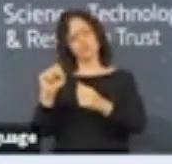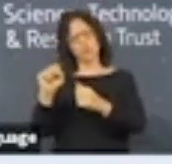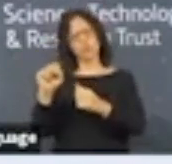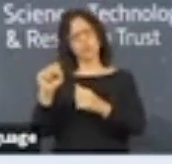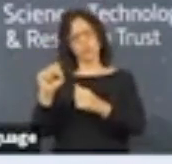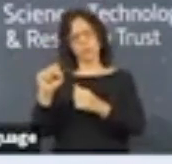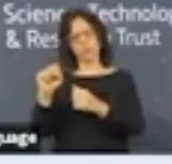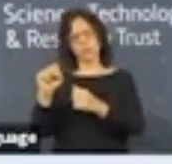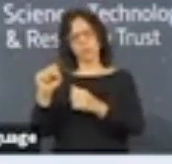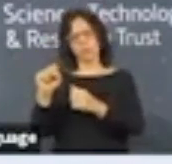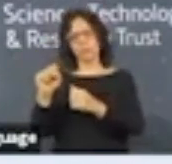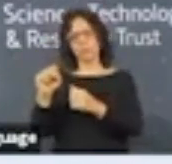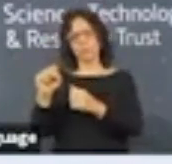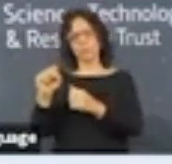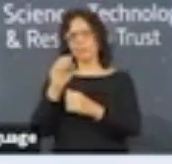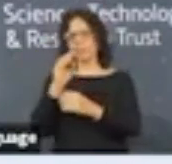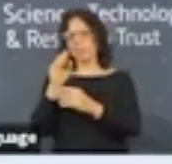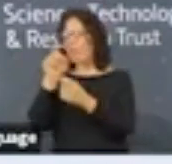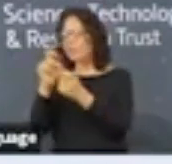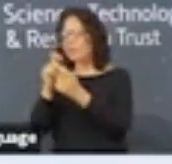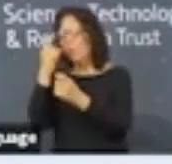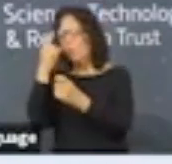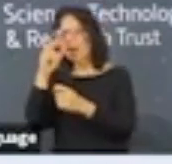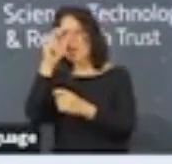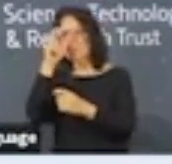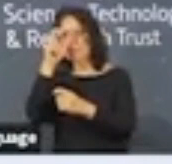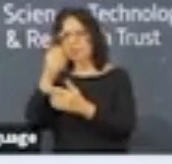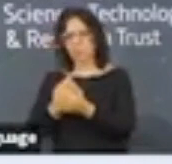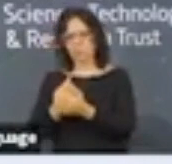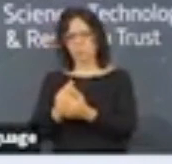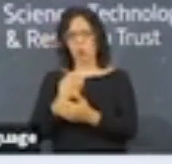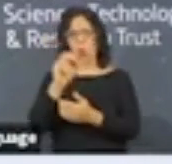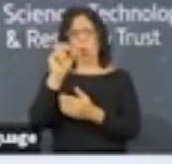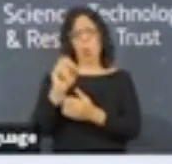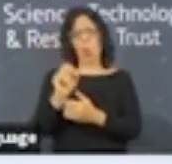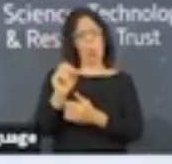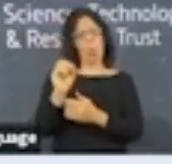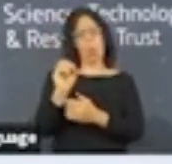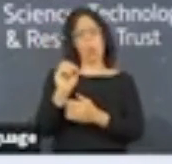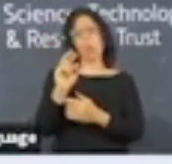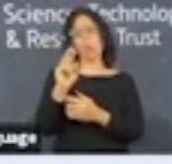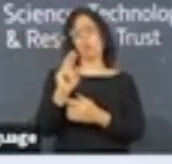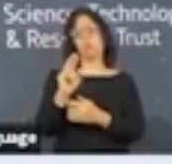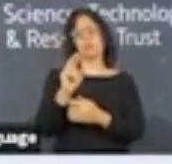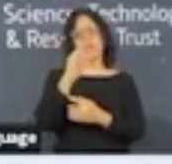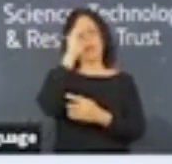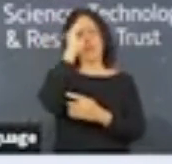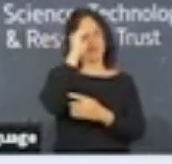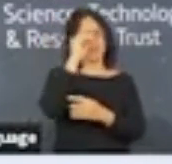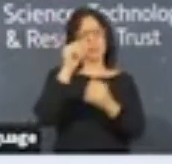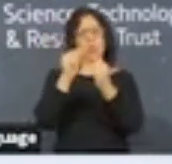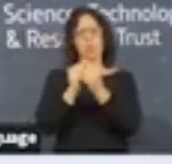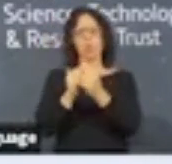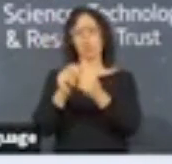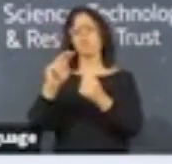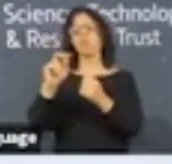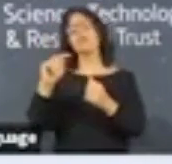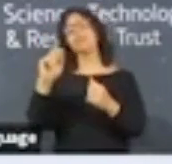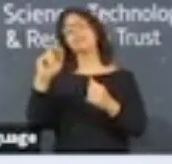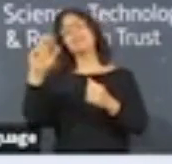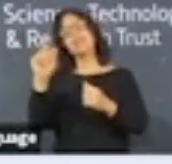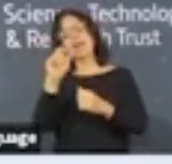insectos, o machos infectados con la bacteria de insectos llamada